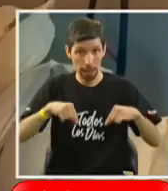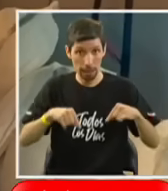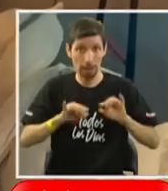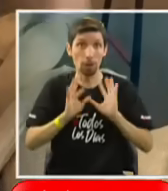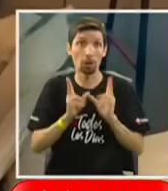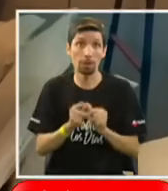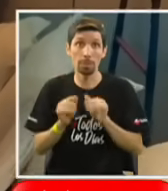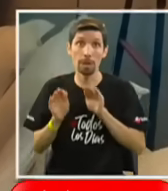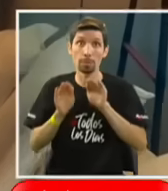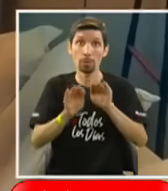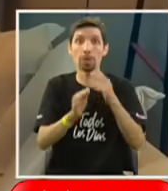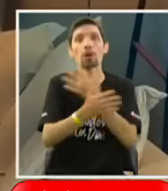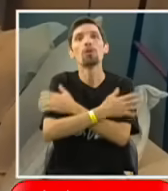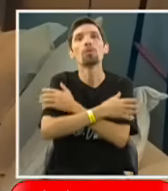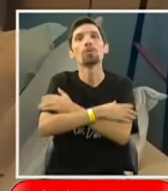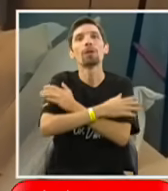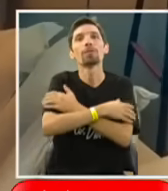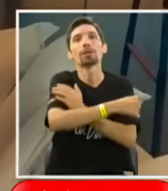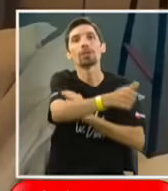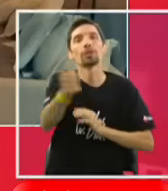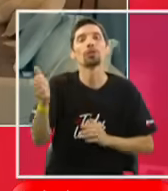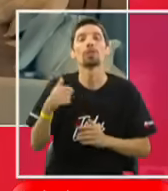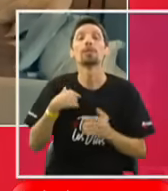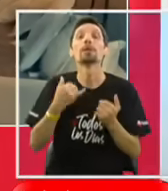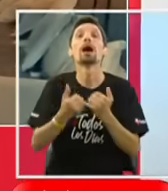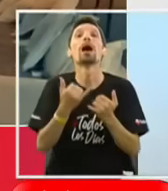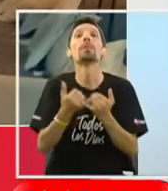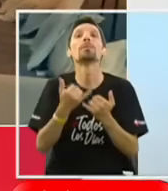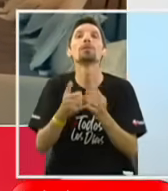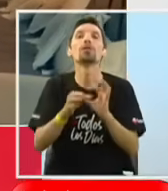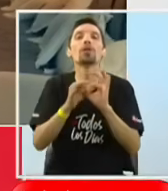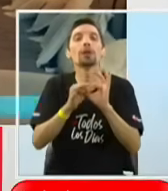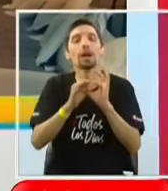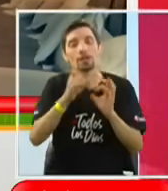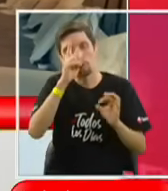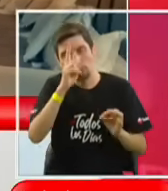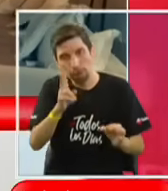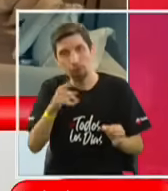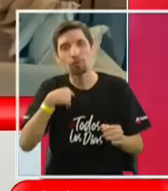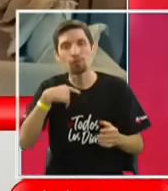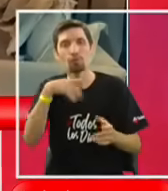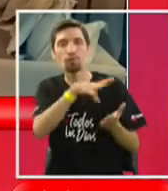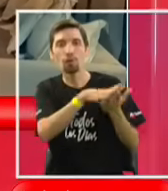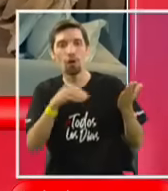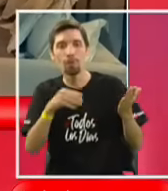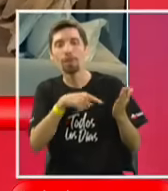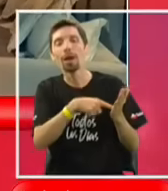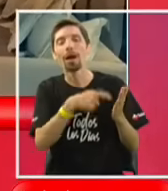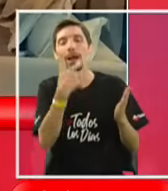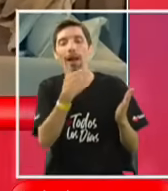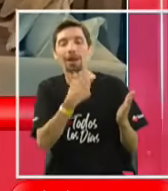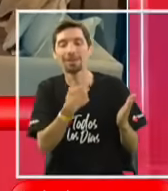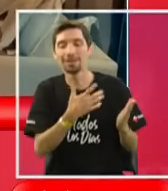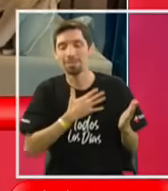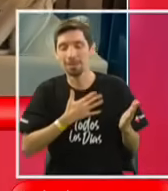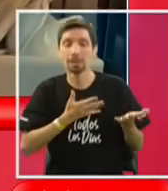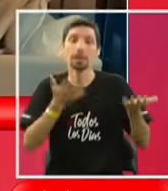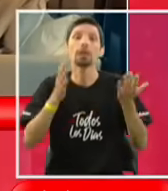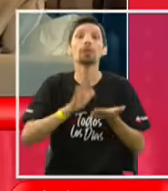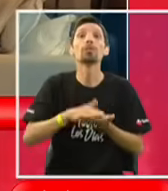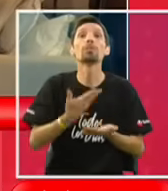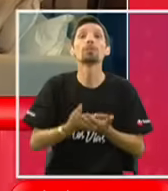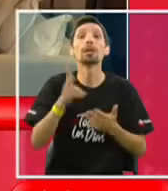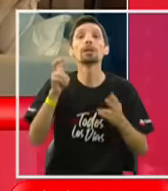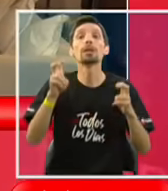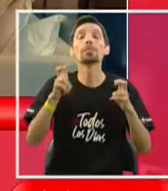familia apoyándola. Un abrazo a todos. Oiga, amigo mío, gracias, un honor que tengan mi risa grabada. Pero te quería hacer una pregunta. ¿Cómo has andado con